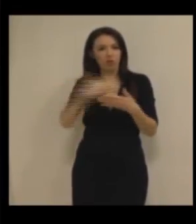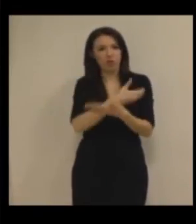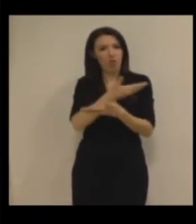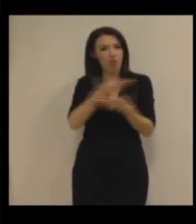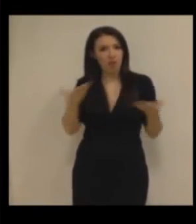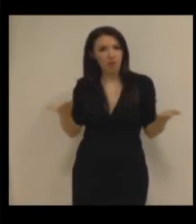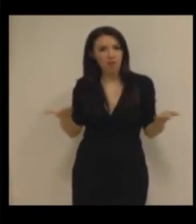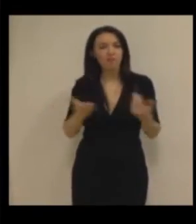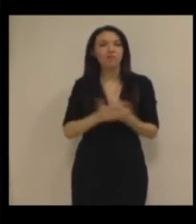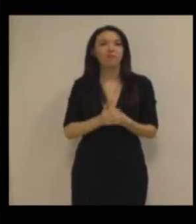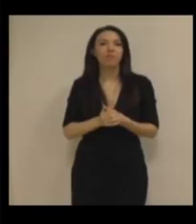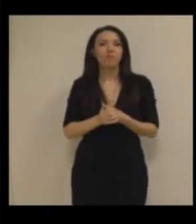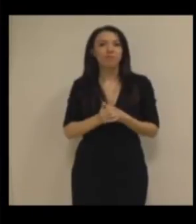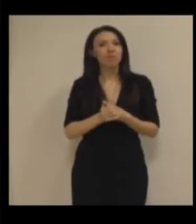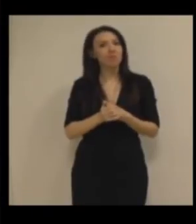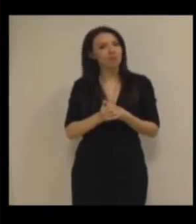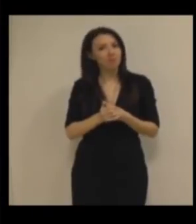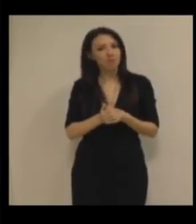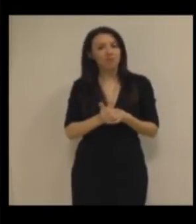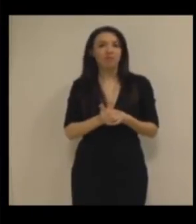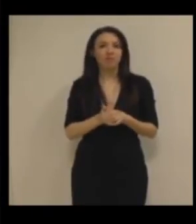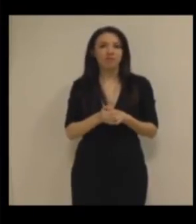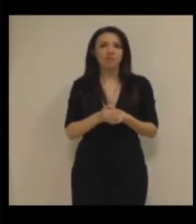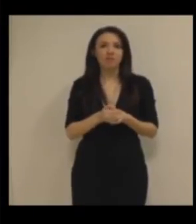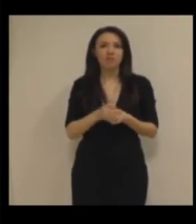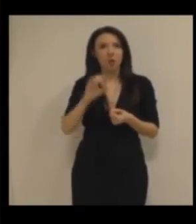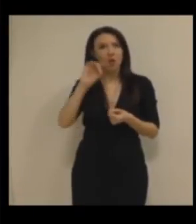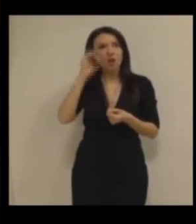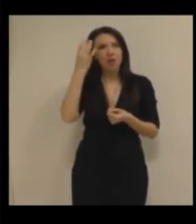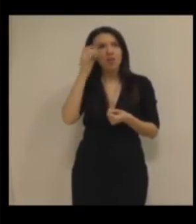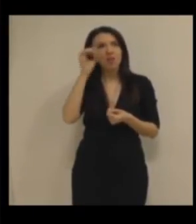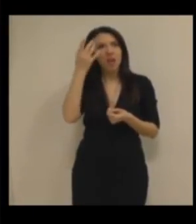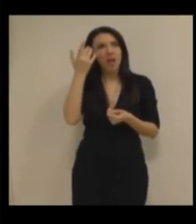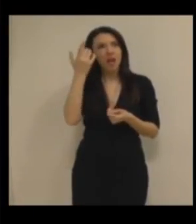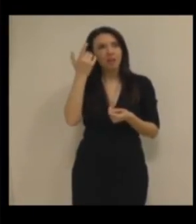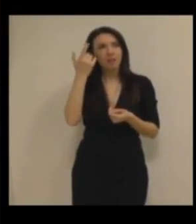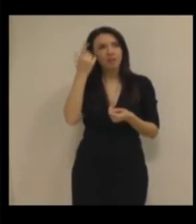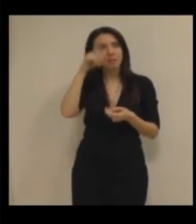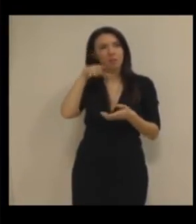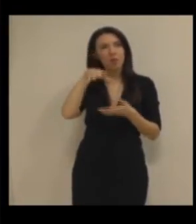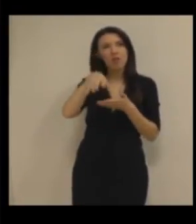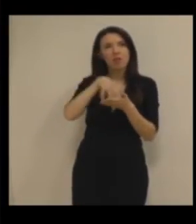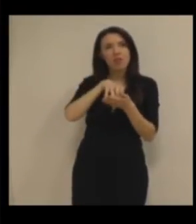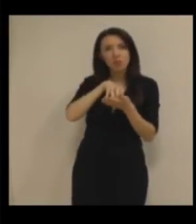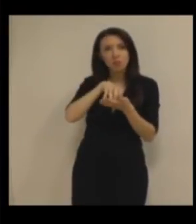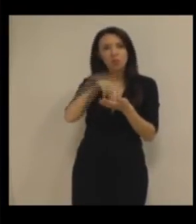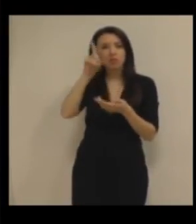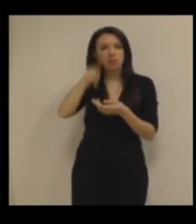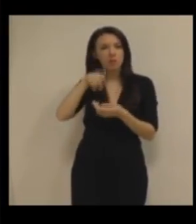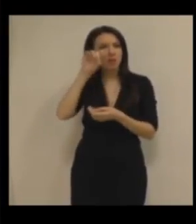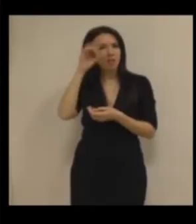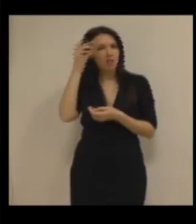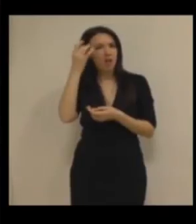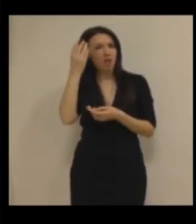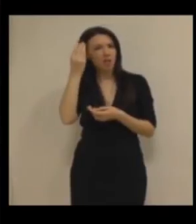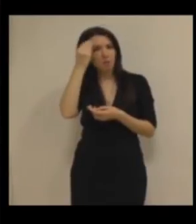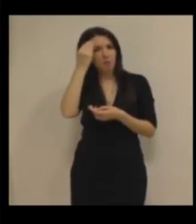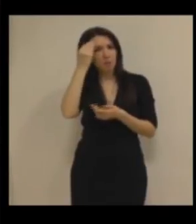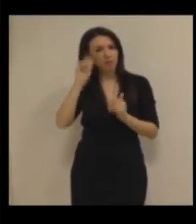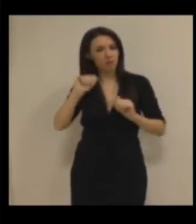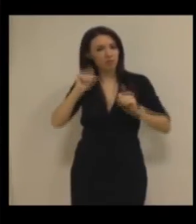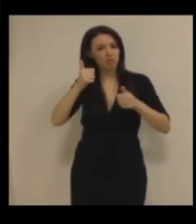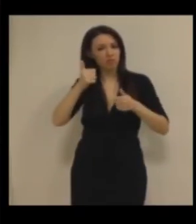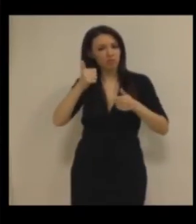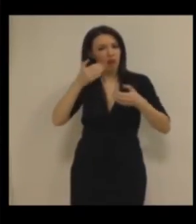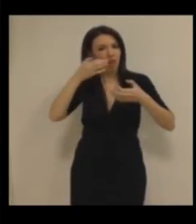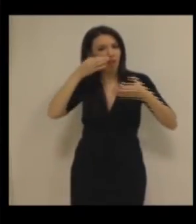Esto me genera una serie de ideas, inquietudes por un lado y una serie de ideas que yo creo que sería muy bueno llevar a práctica, y